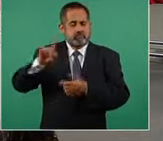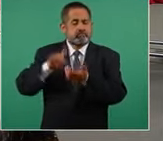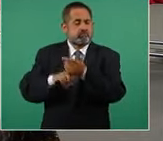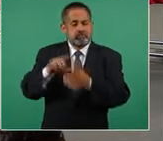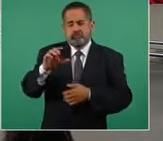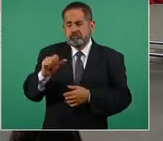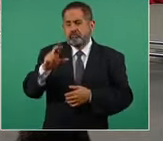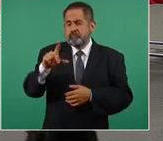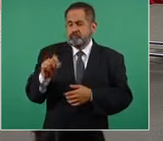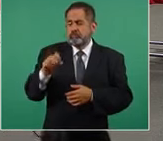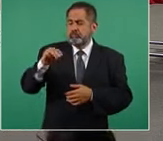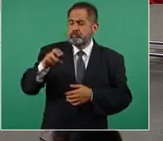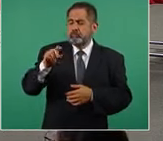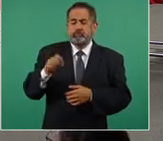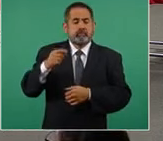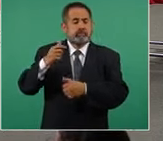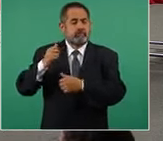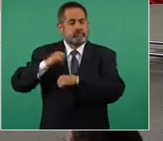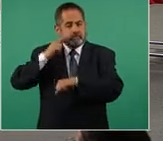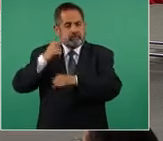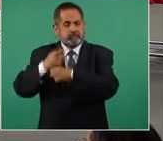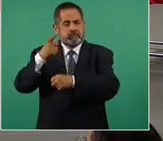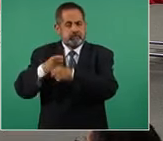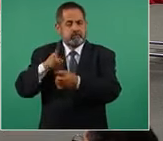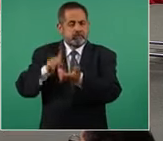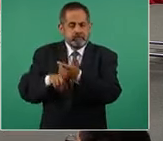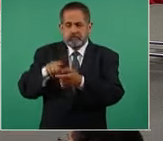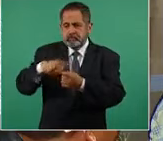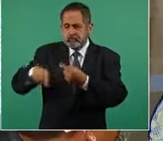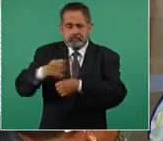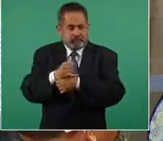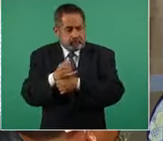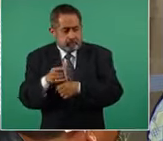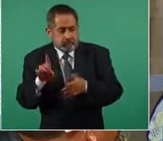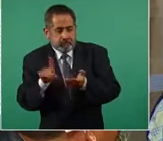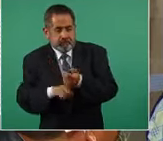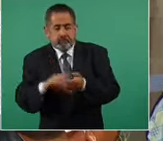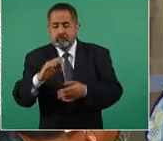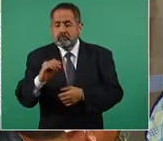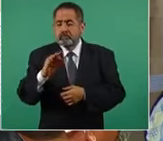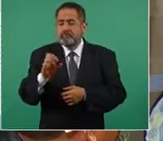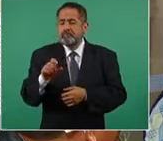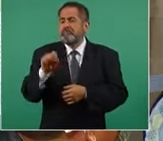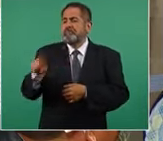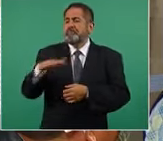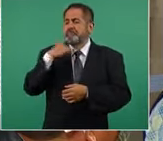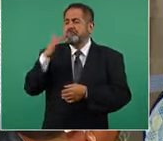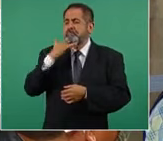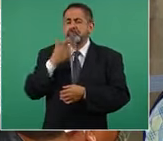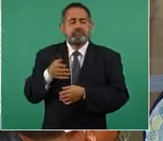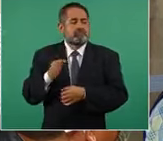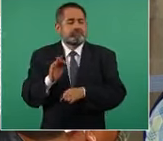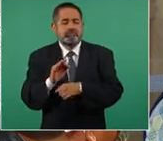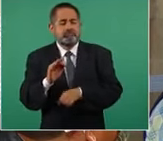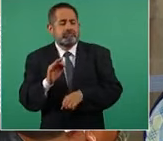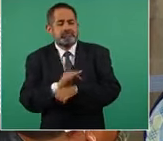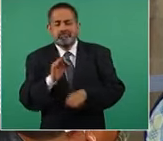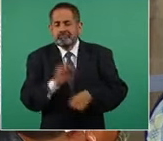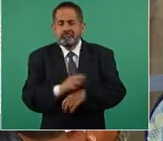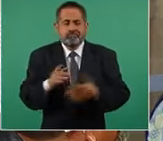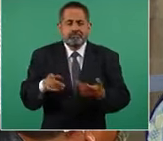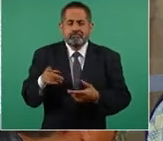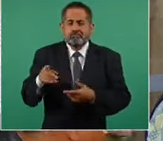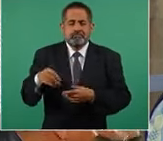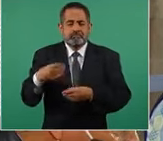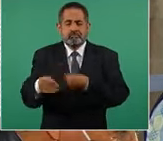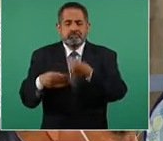Mena Labarté, primer titular de la autoridad investigadora de la COFECE, quien en su momento ha entregado